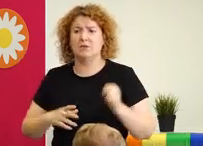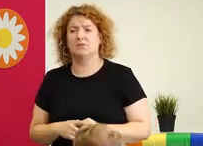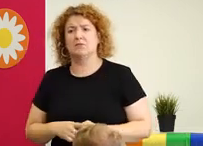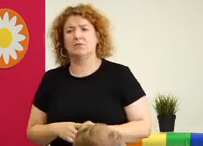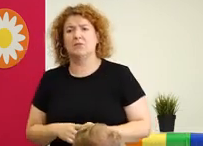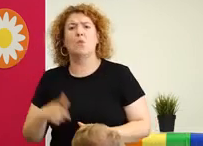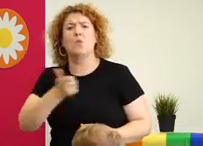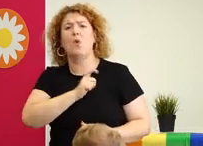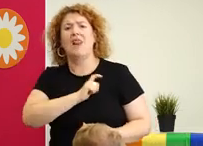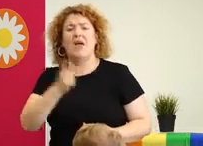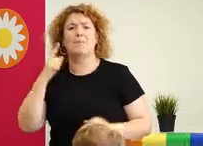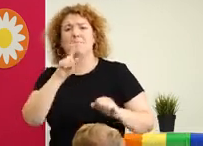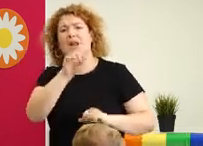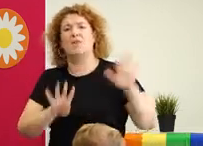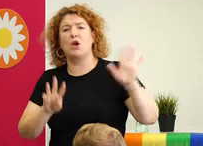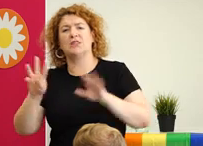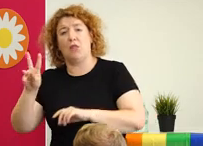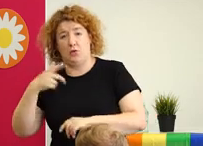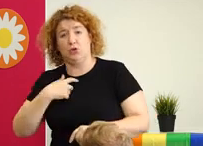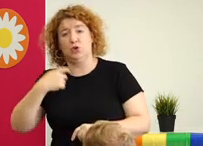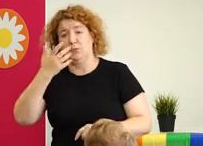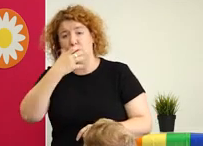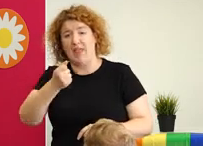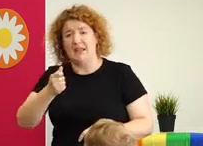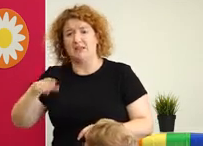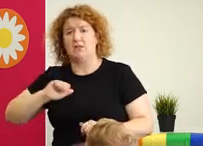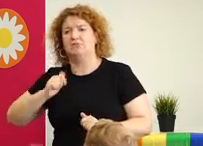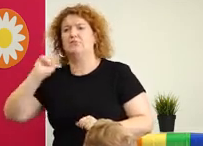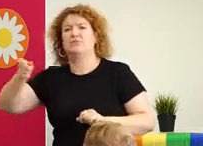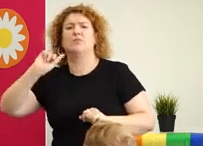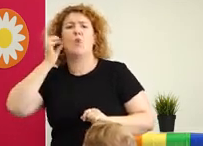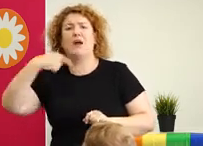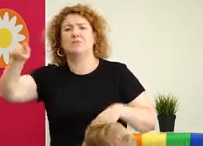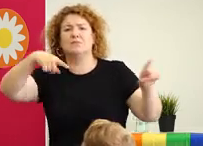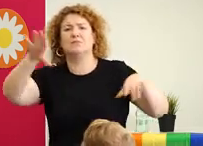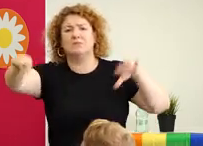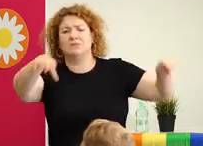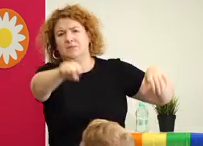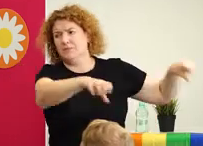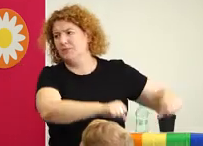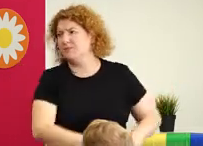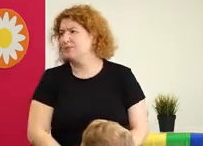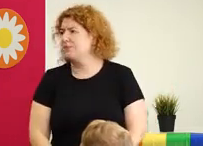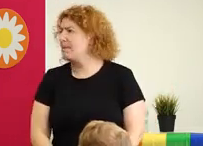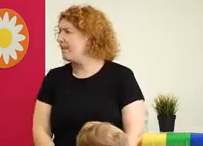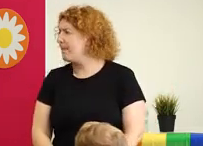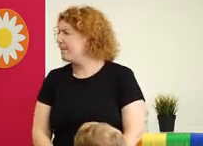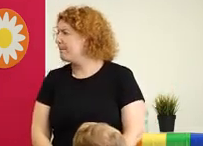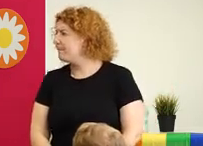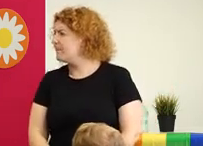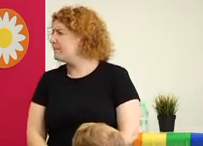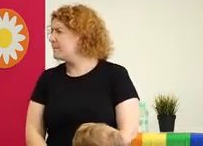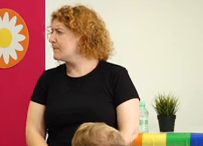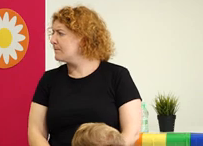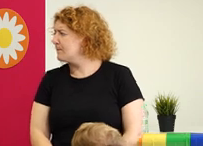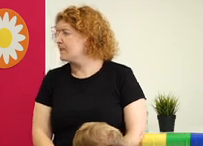a través de su acción pedagógica, a través de su acción cultural, hemos sabido capaz de cambiar la mentalidad